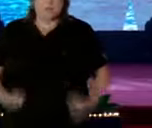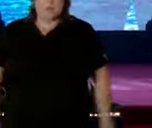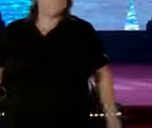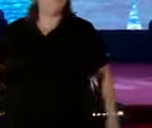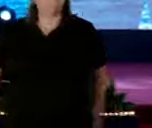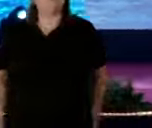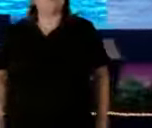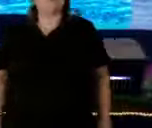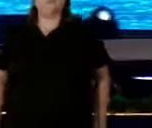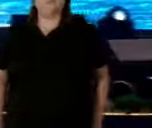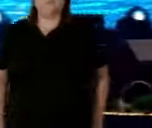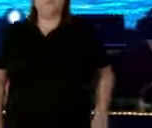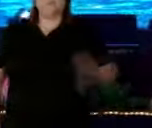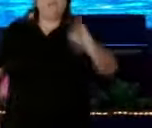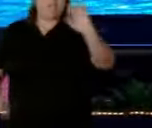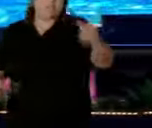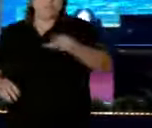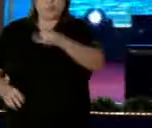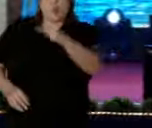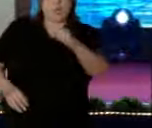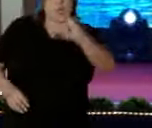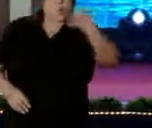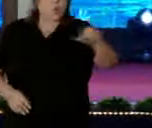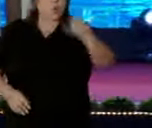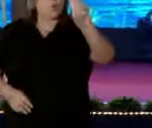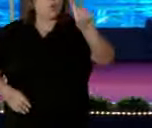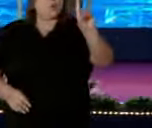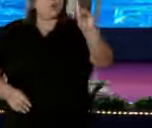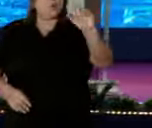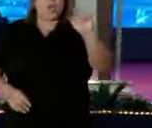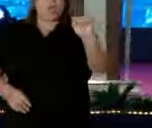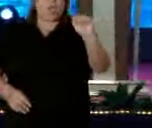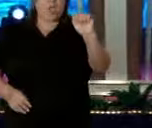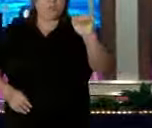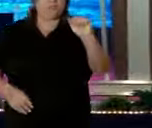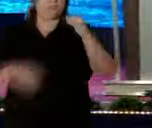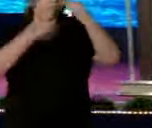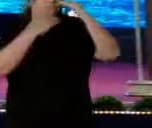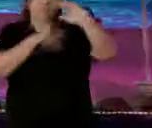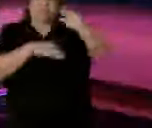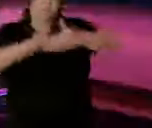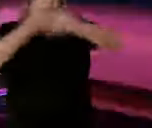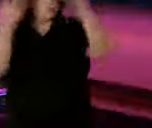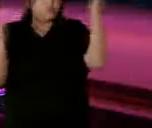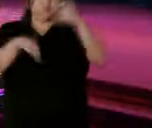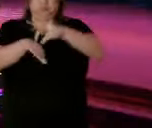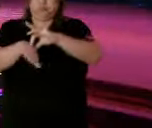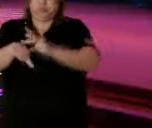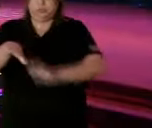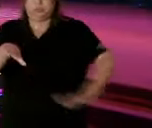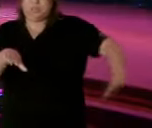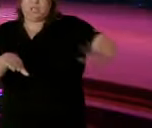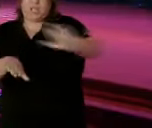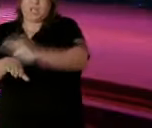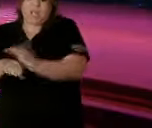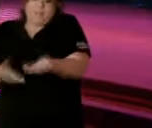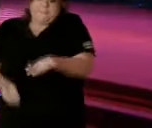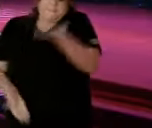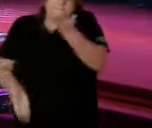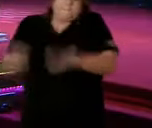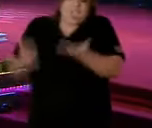seréis testigos en Judea, no hay limitaciones. Me seréis testigo en tierra donde quizás no me quieren,